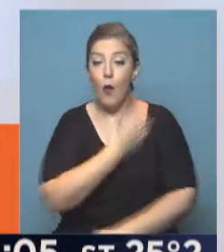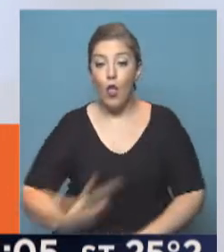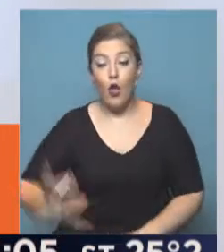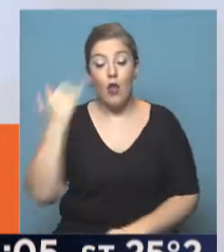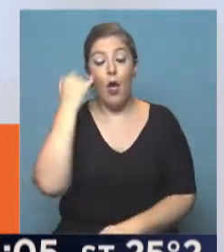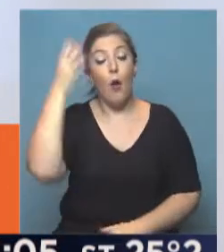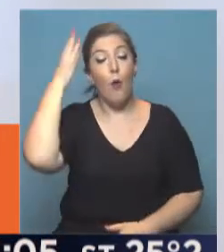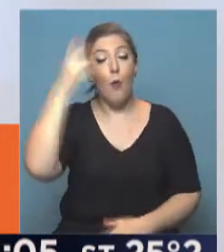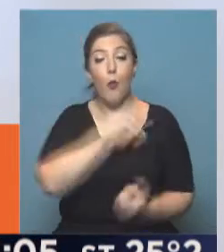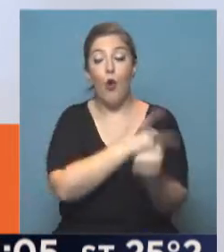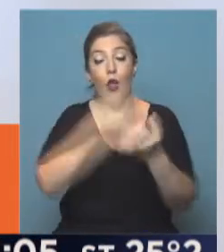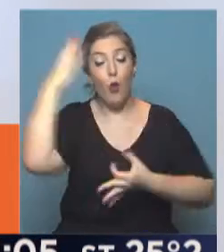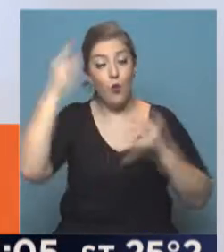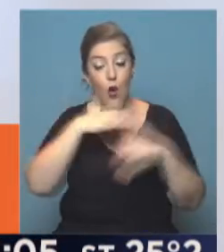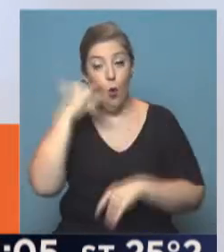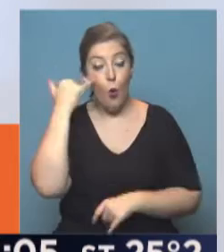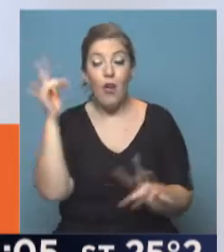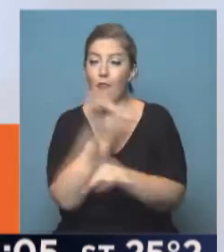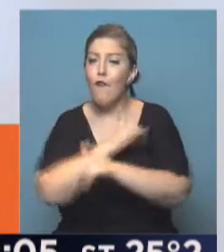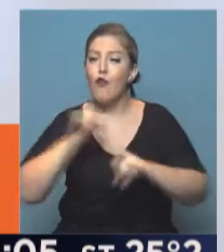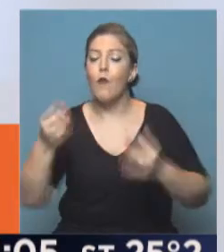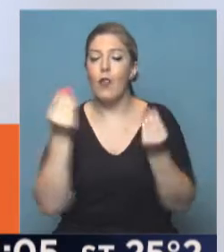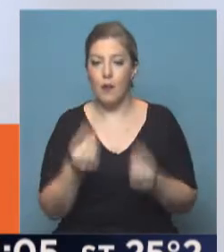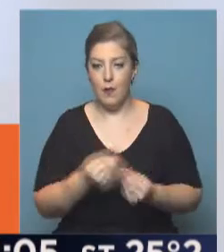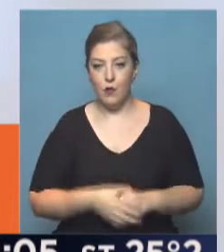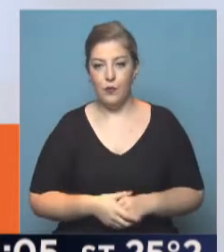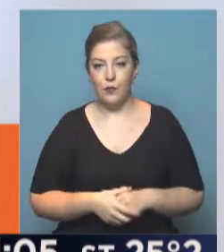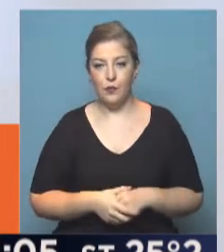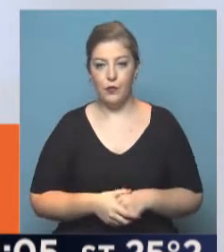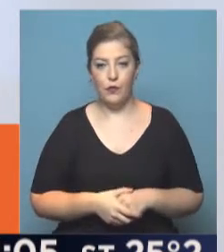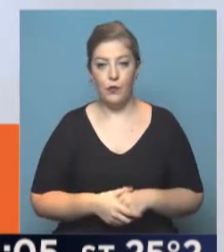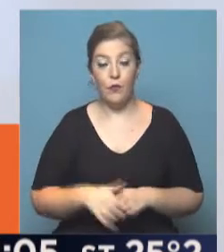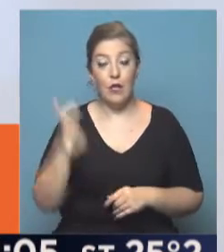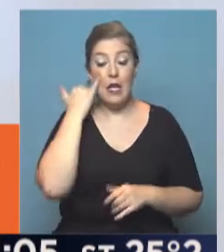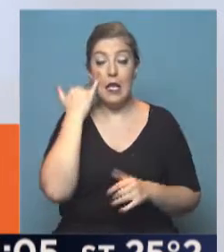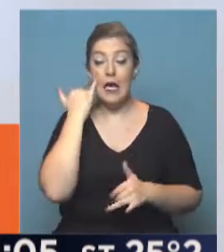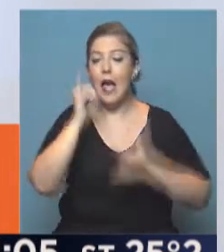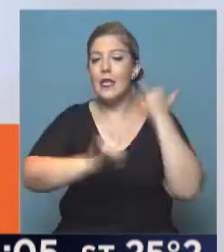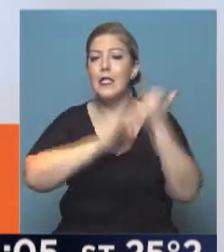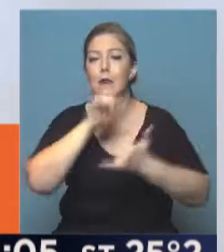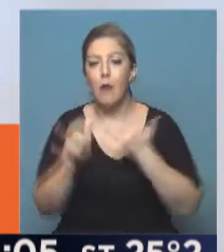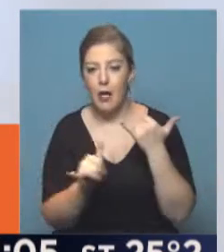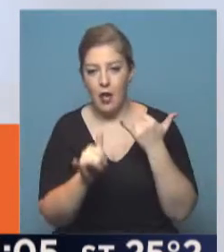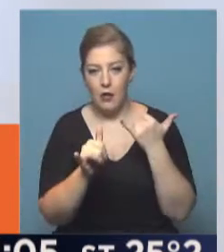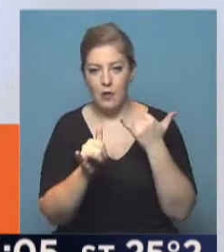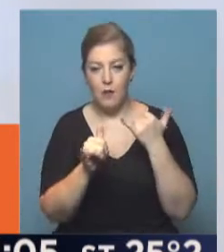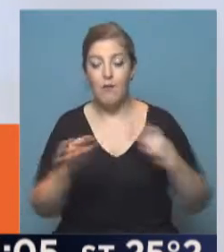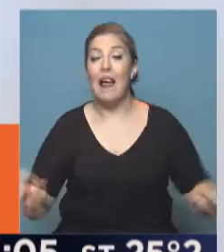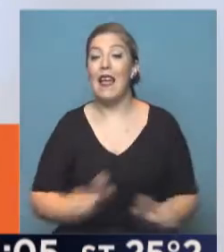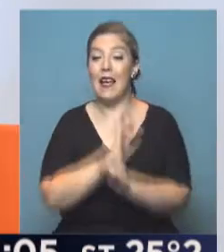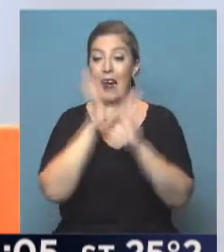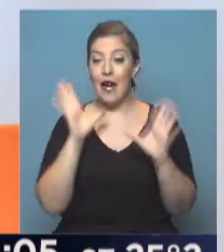Poder Judicial de Jujuy que informen lo que se ha hecho y que transmitan con